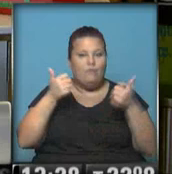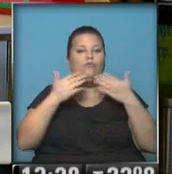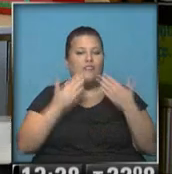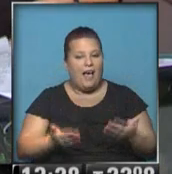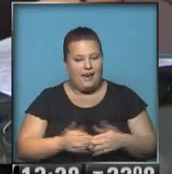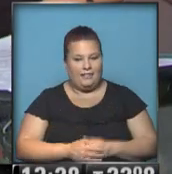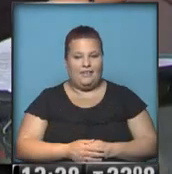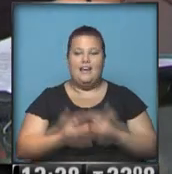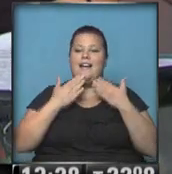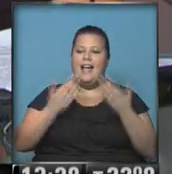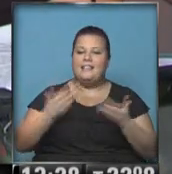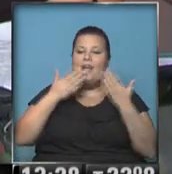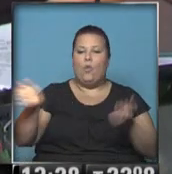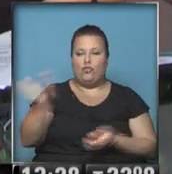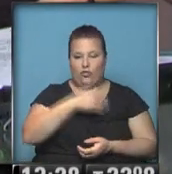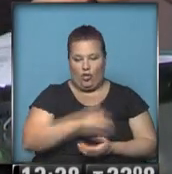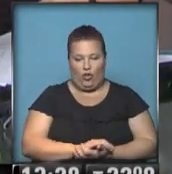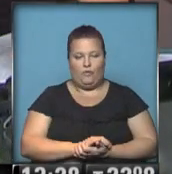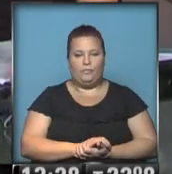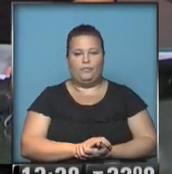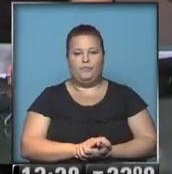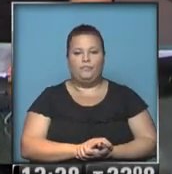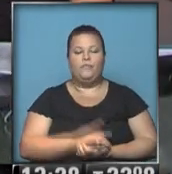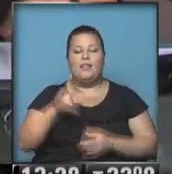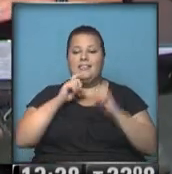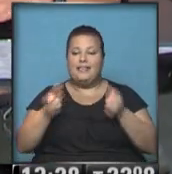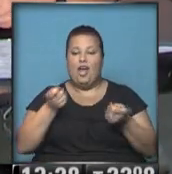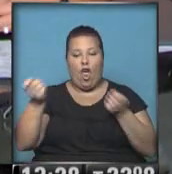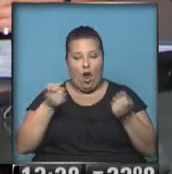gracias. Muchas gracias. Un saludo para todos. Hasta luego. Augusto Costa, secretario de Comercio. Volvemos a...